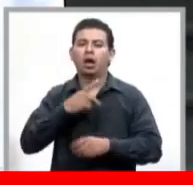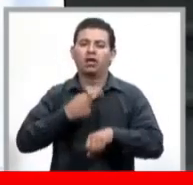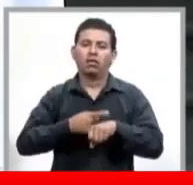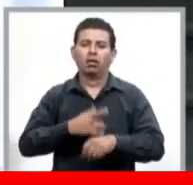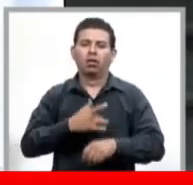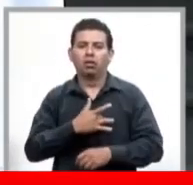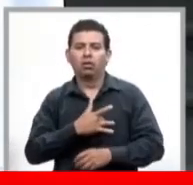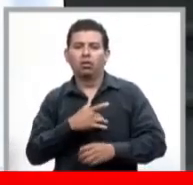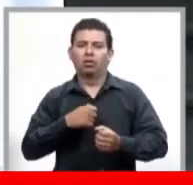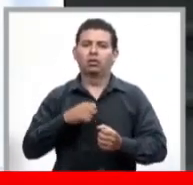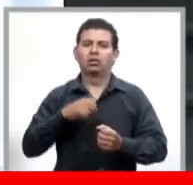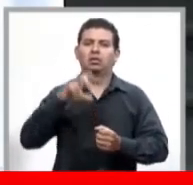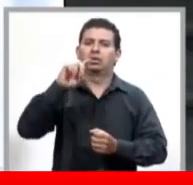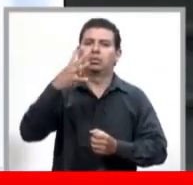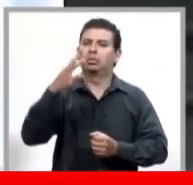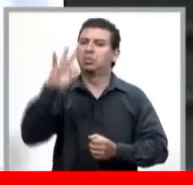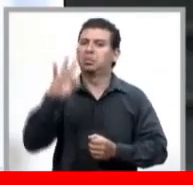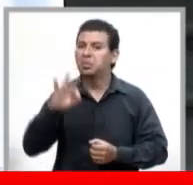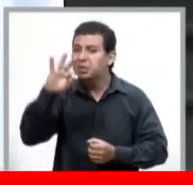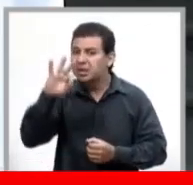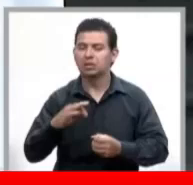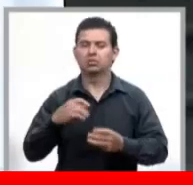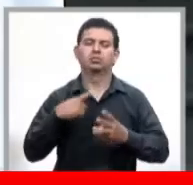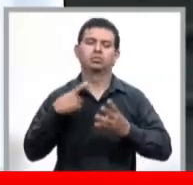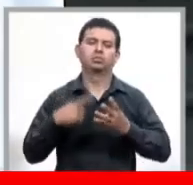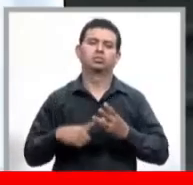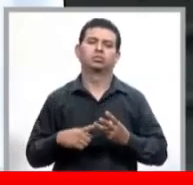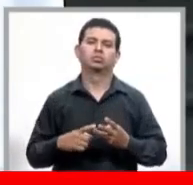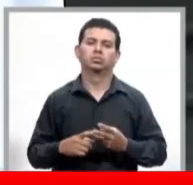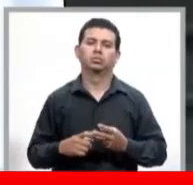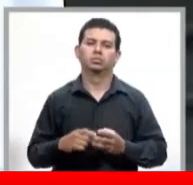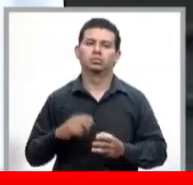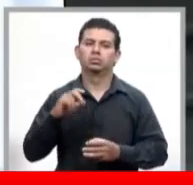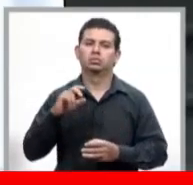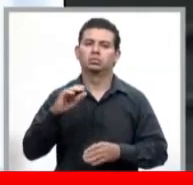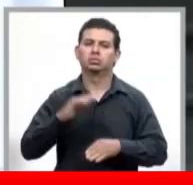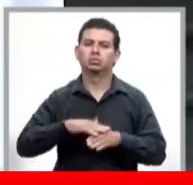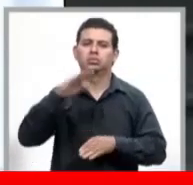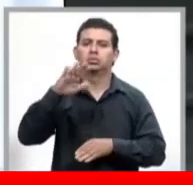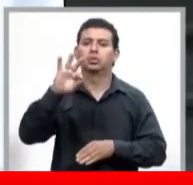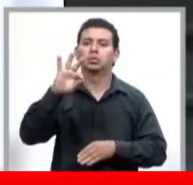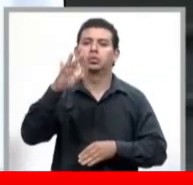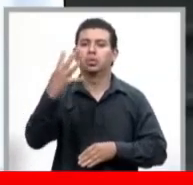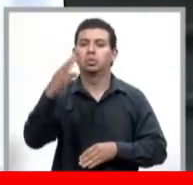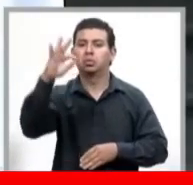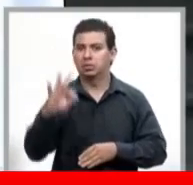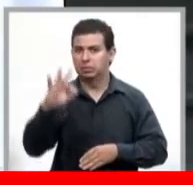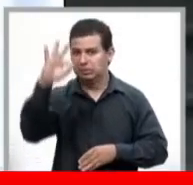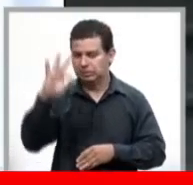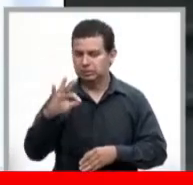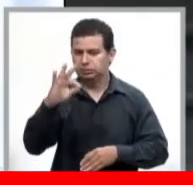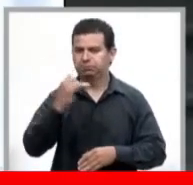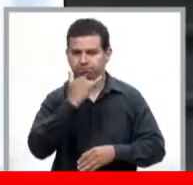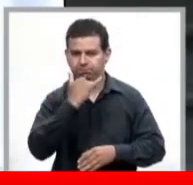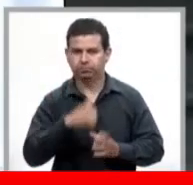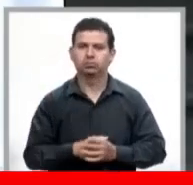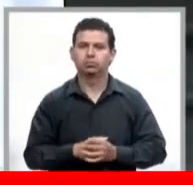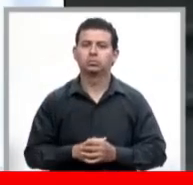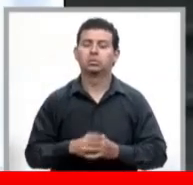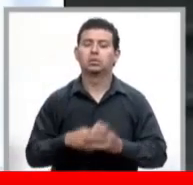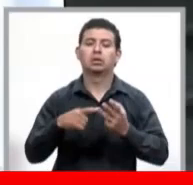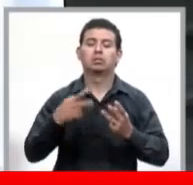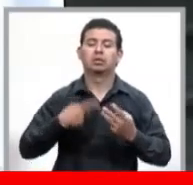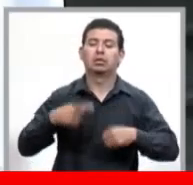es de más del 34%. Perdón, de más del 44%. Por